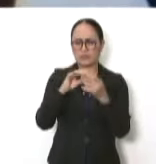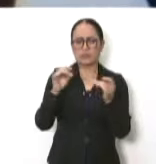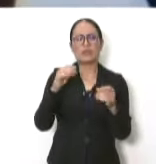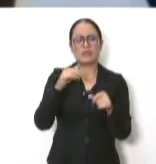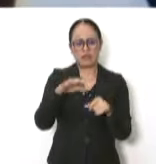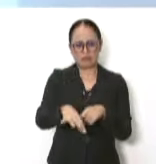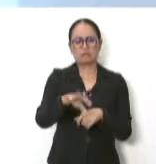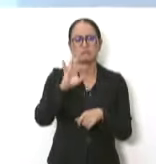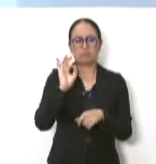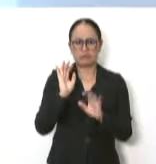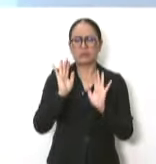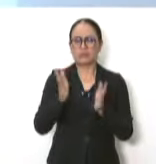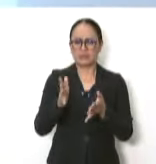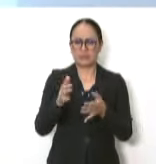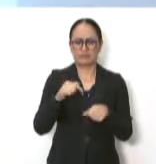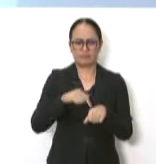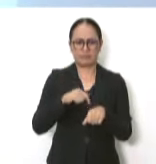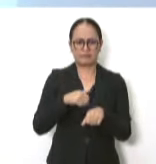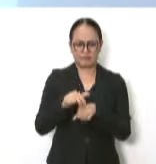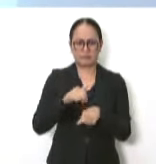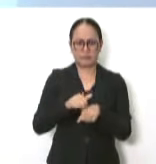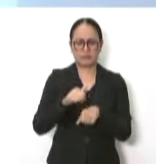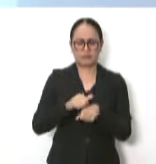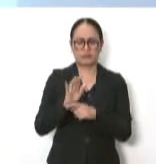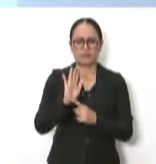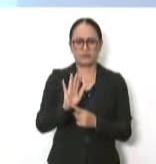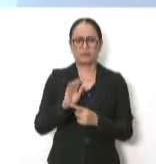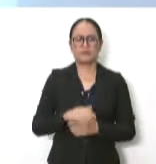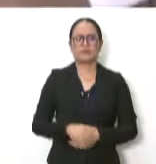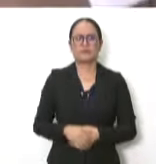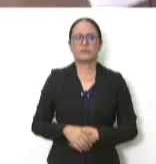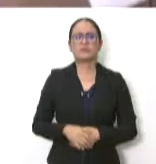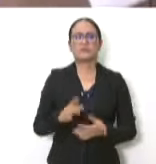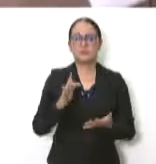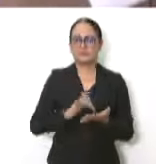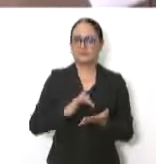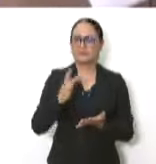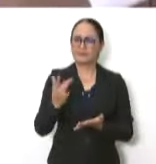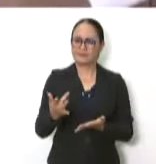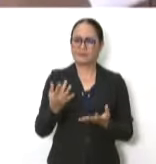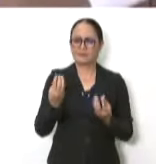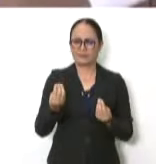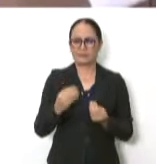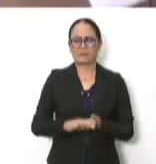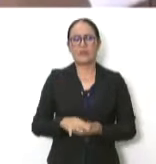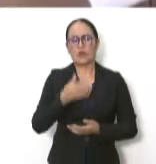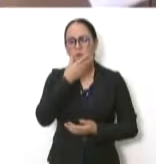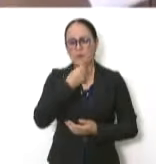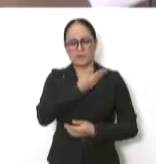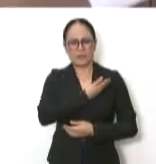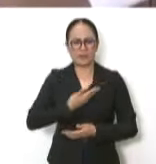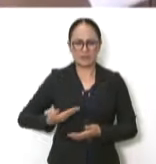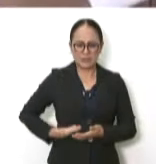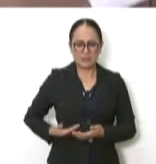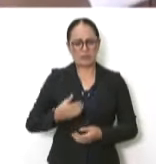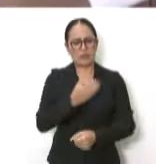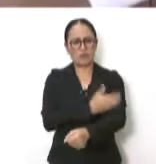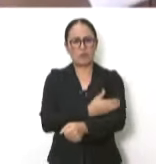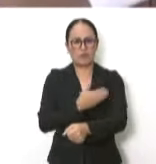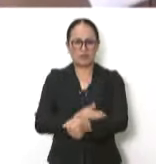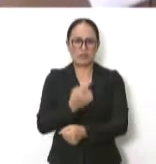previamente señalado, identificado. Muchas gracias. Comisionado Presidente, compañera